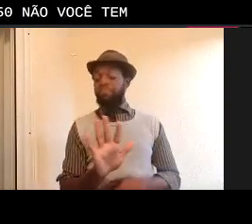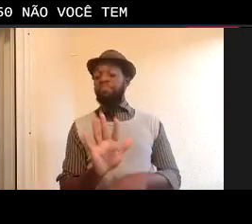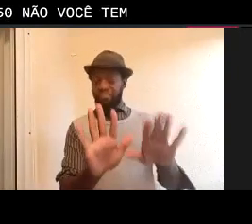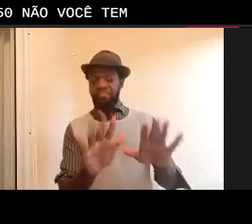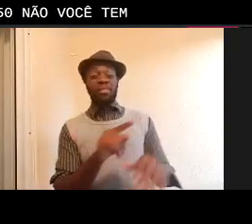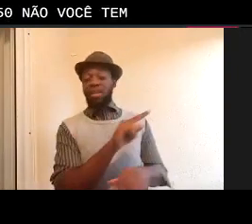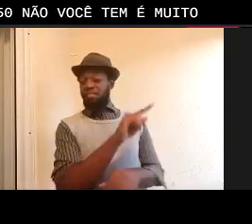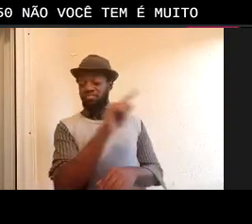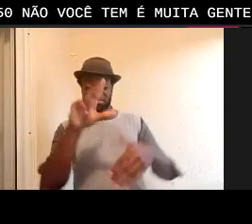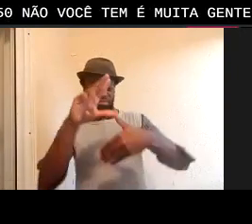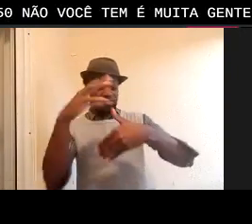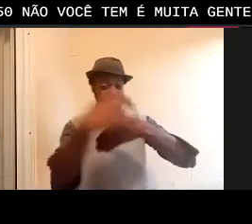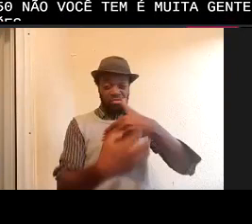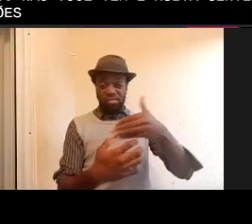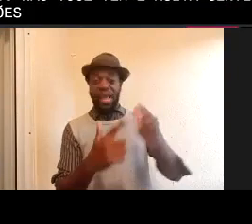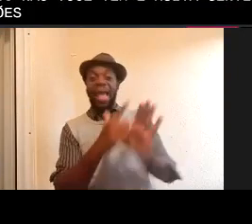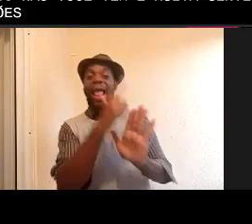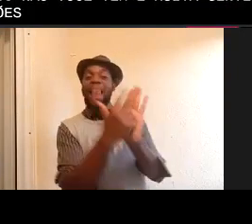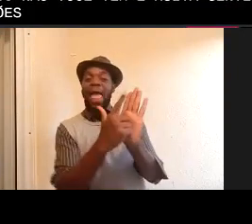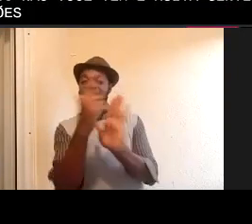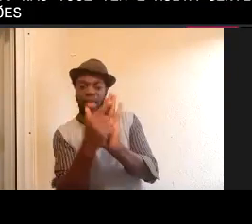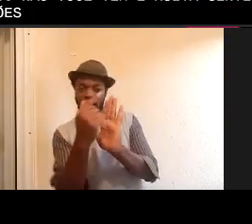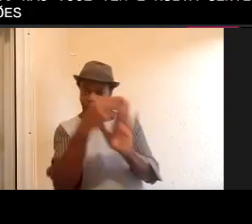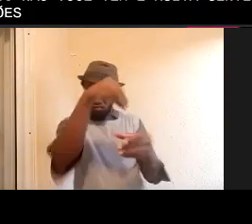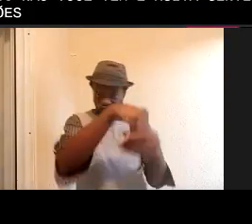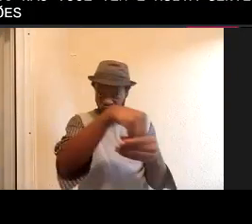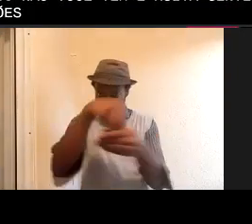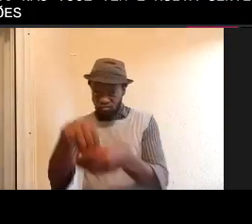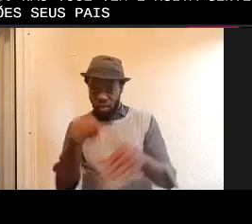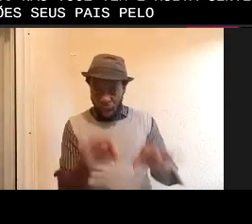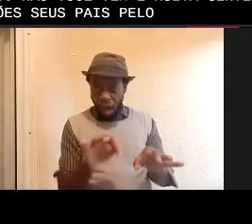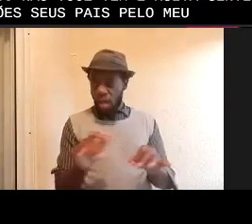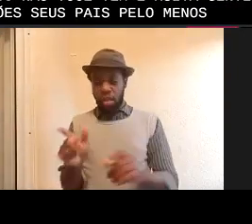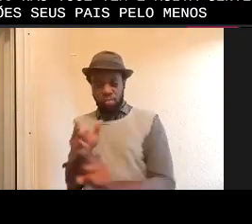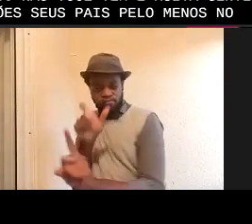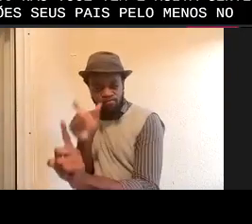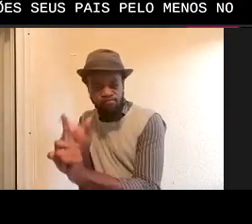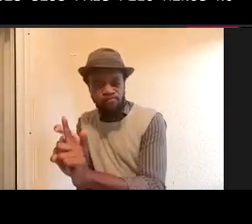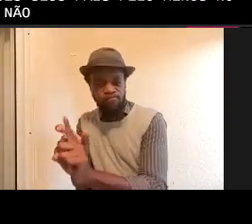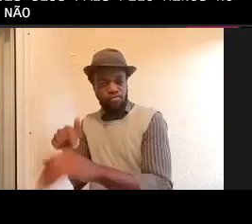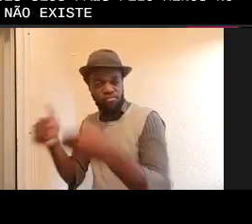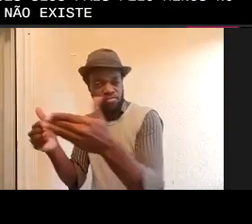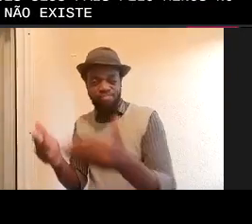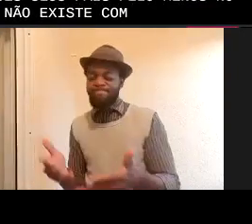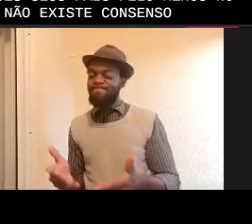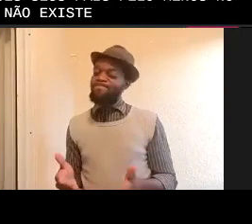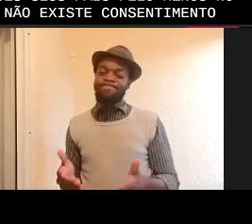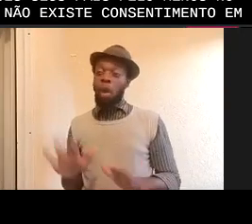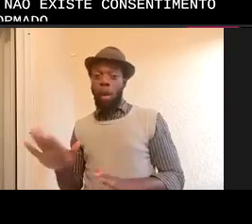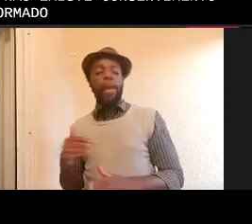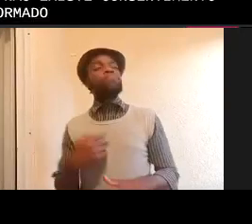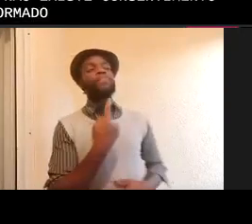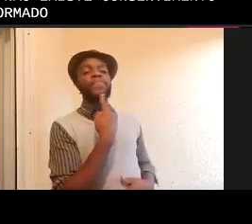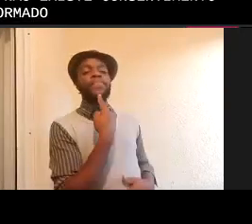legislaciones internas de los países, al menos en el mío, no existe el consentimiento informado, ¿verdad? Aquí